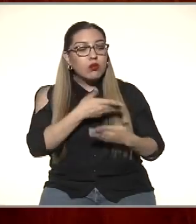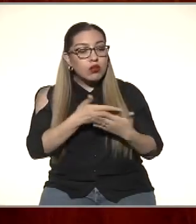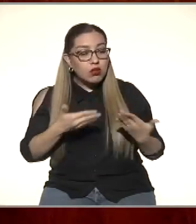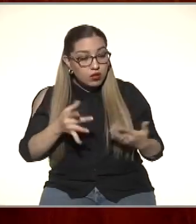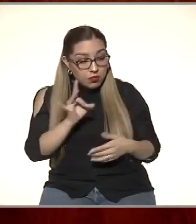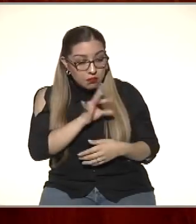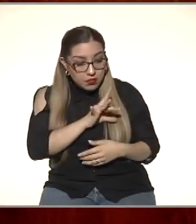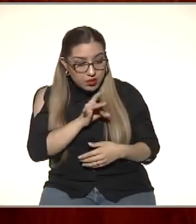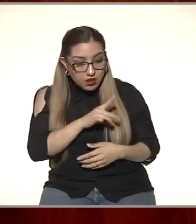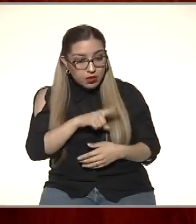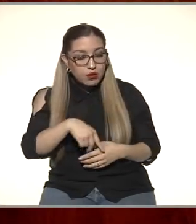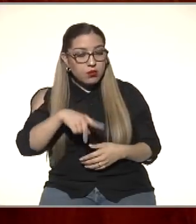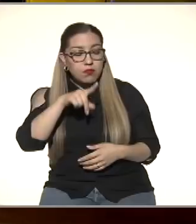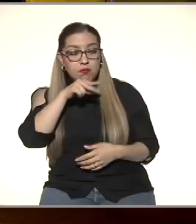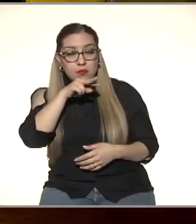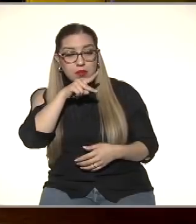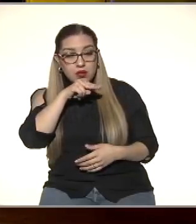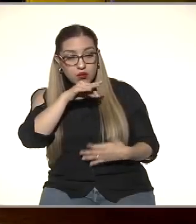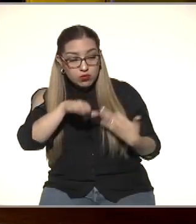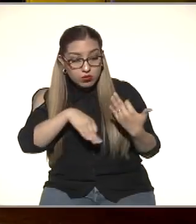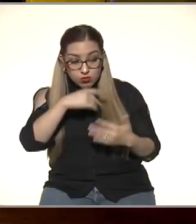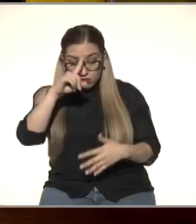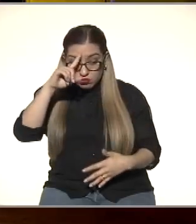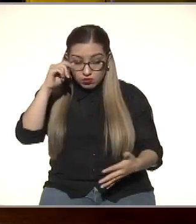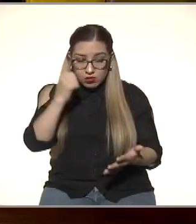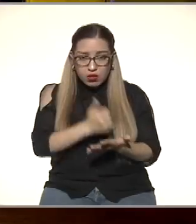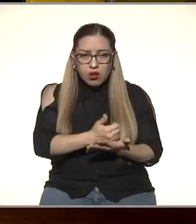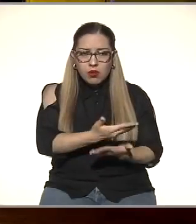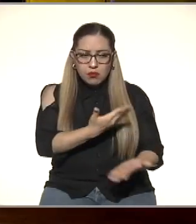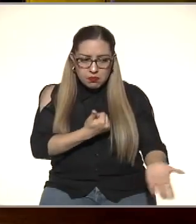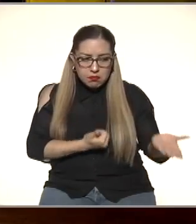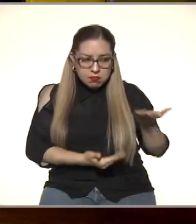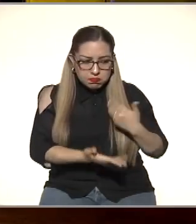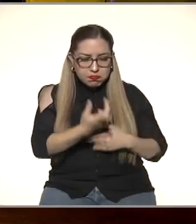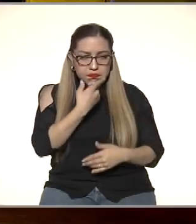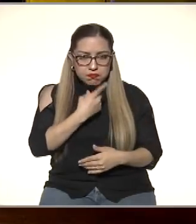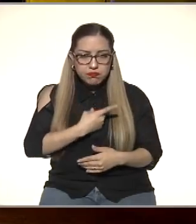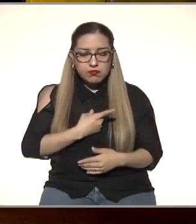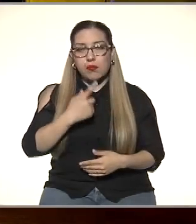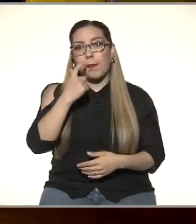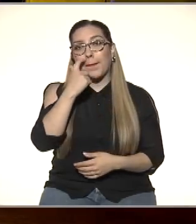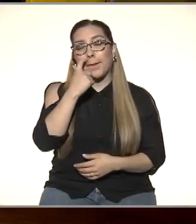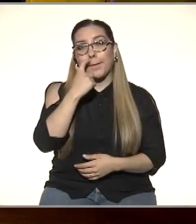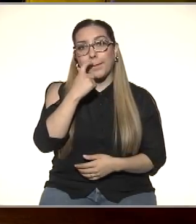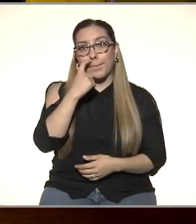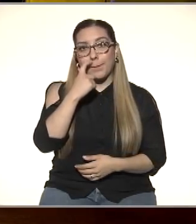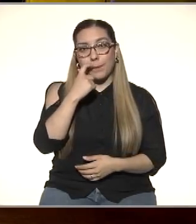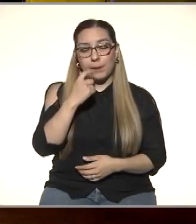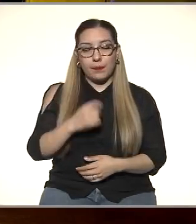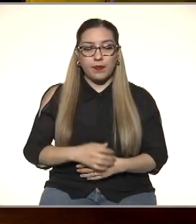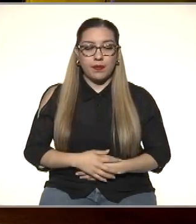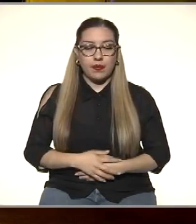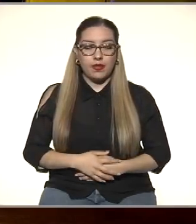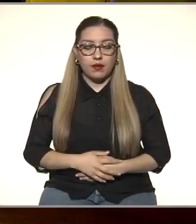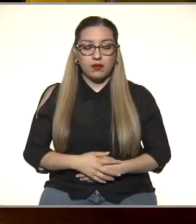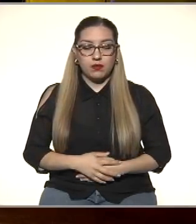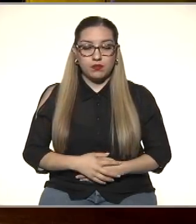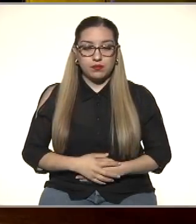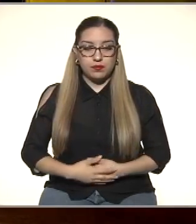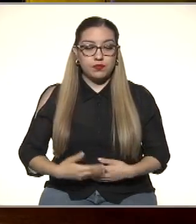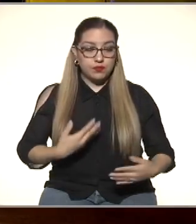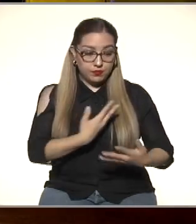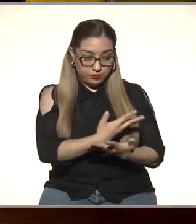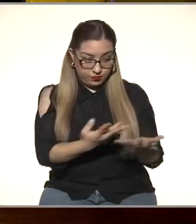sus miedos, el trauma que le está causando, ¿sí? Y entonces, si se les permite, entonces ellos pueden tomar su